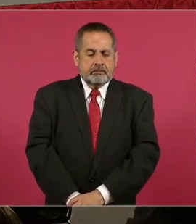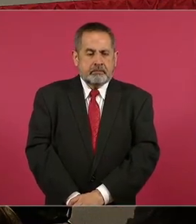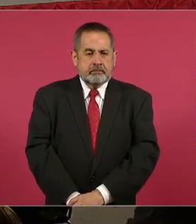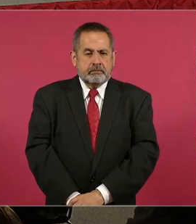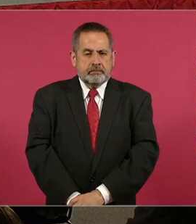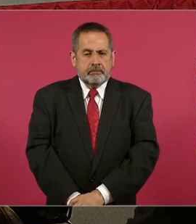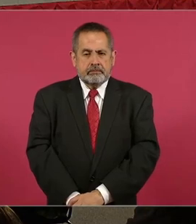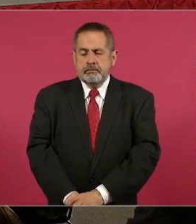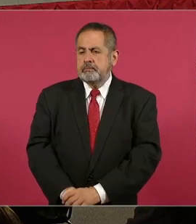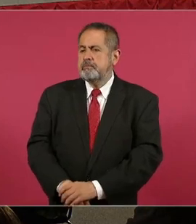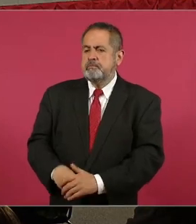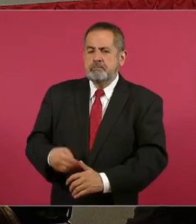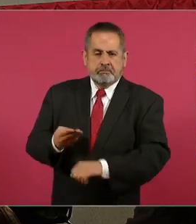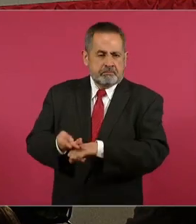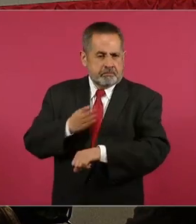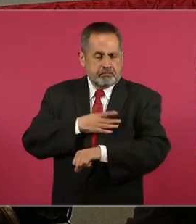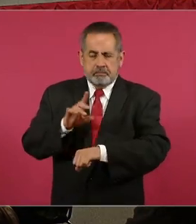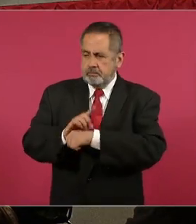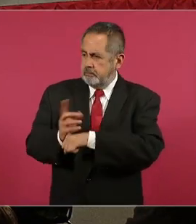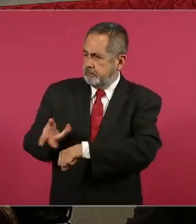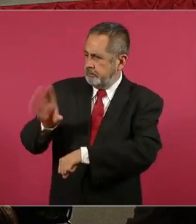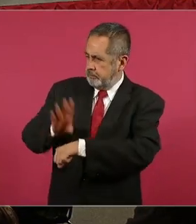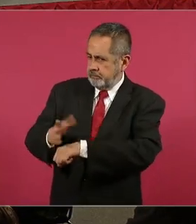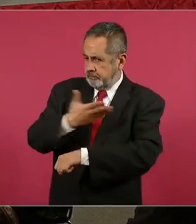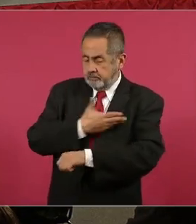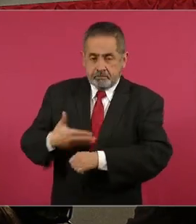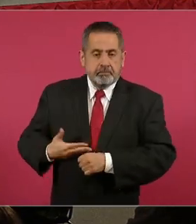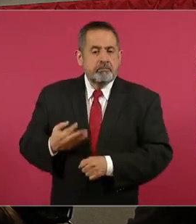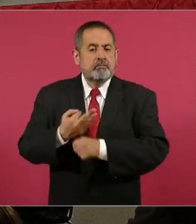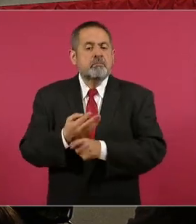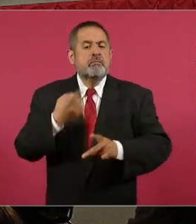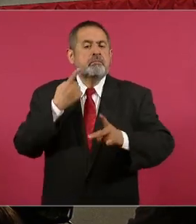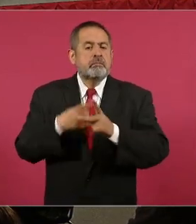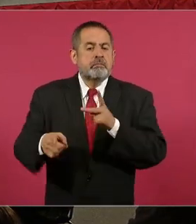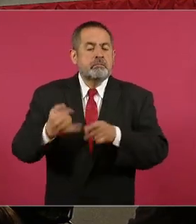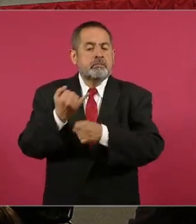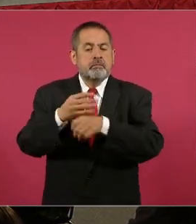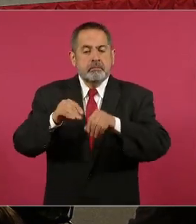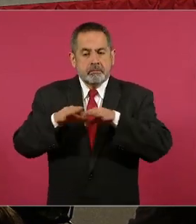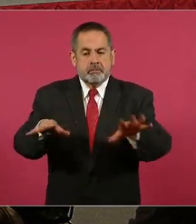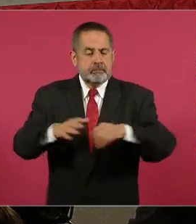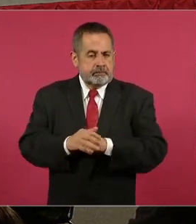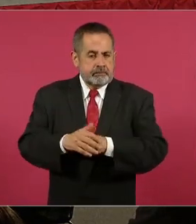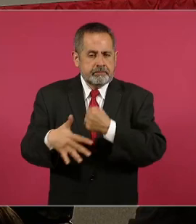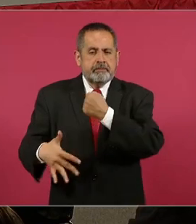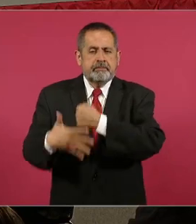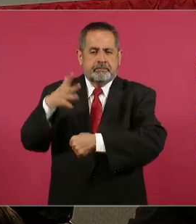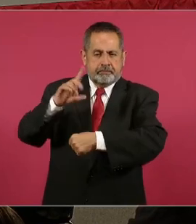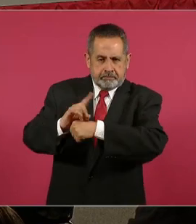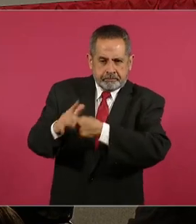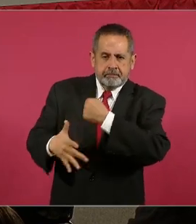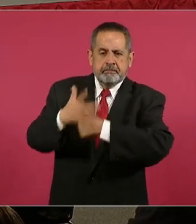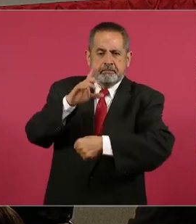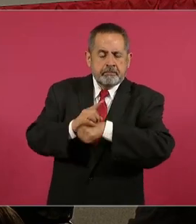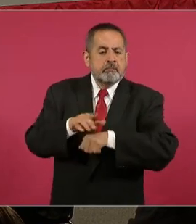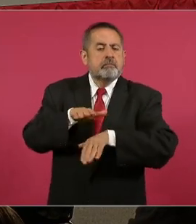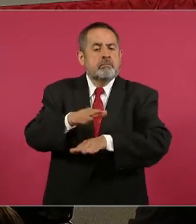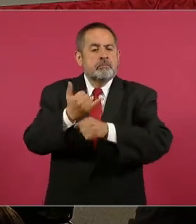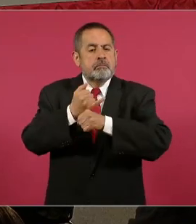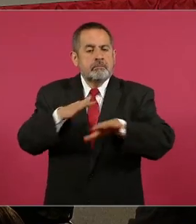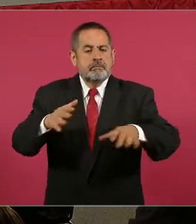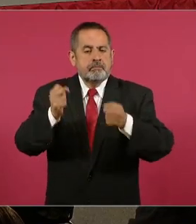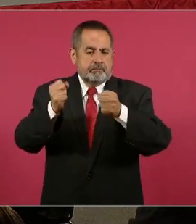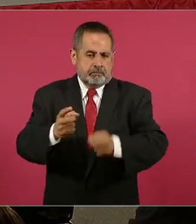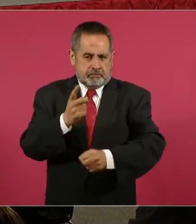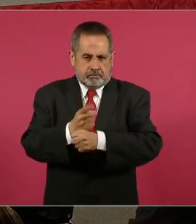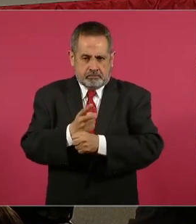Muy buenos días. Con su permiso, señor presidente, iniciamos el informe quincenal de seguridad. En mi caso, me toca